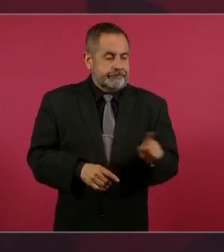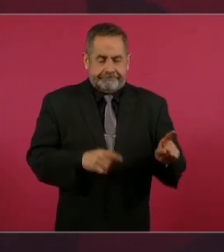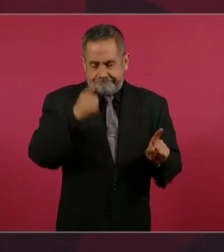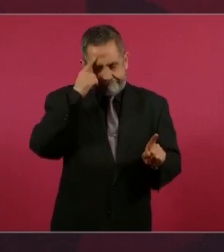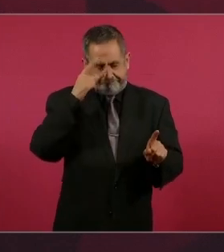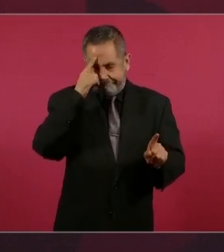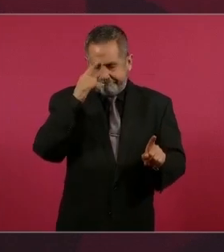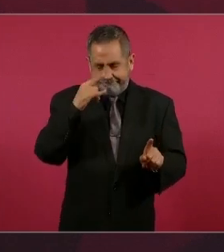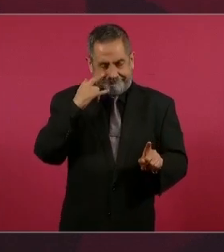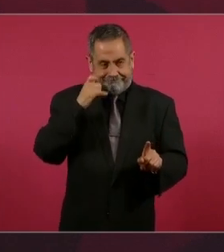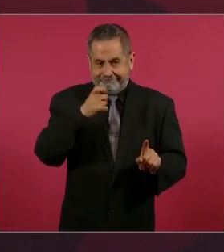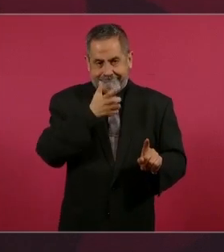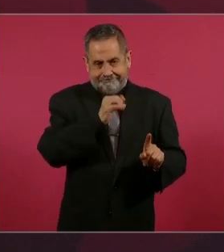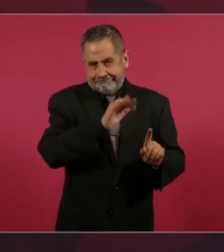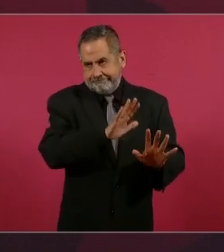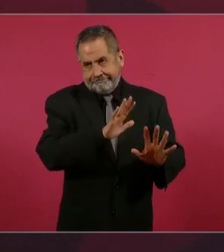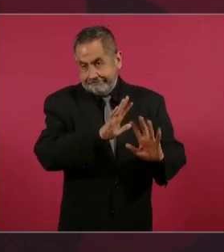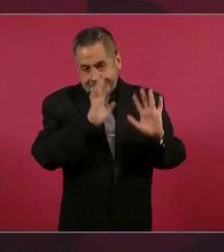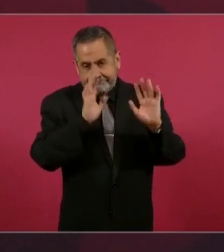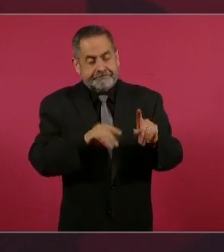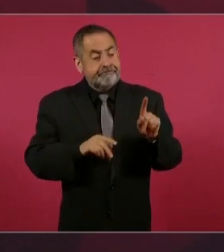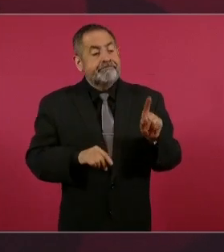mentalidad muy especial,